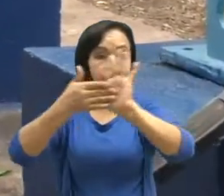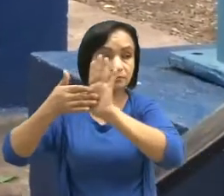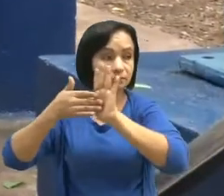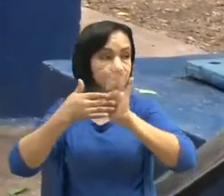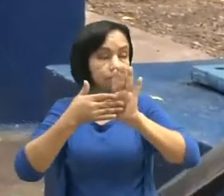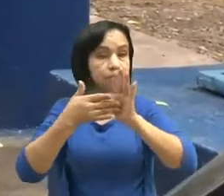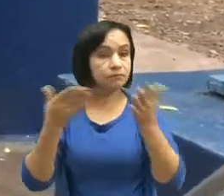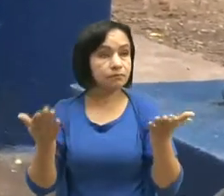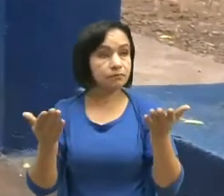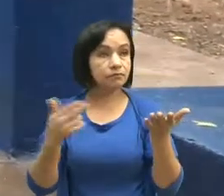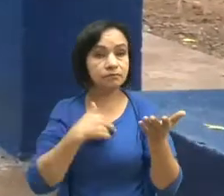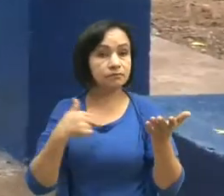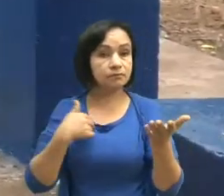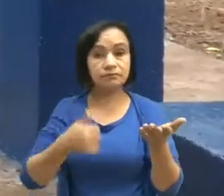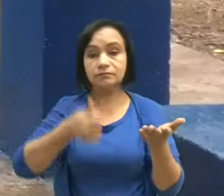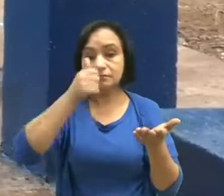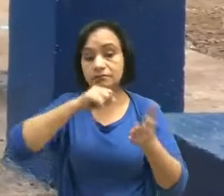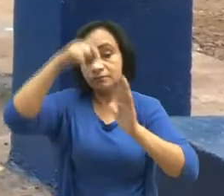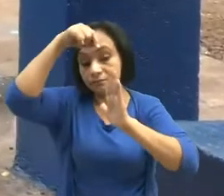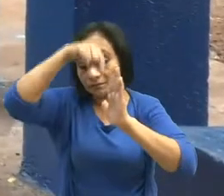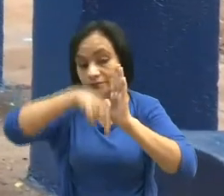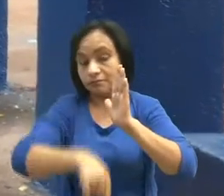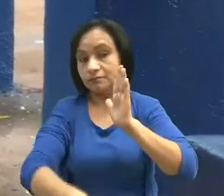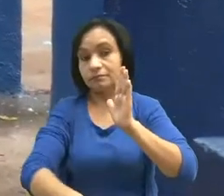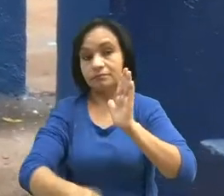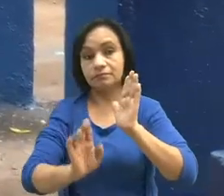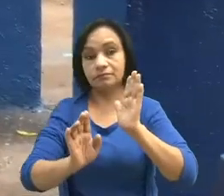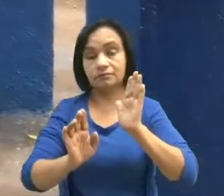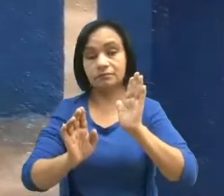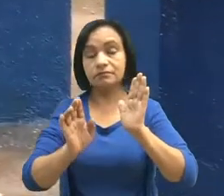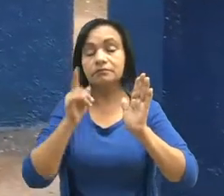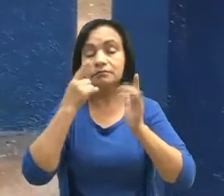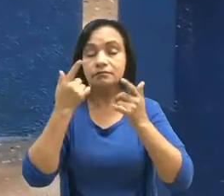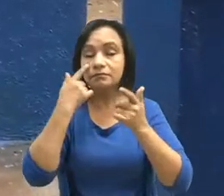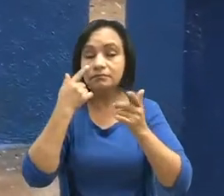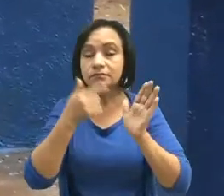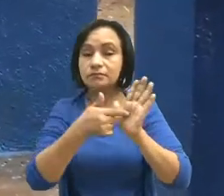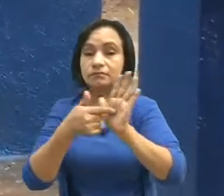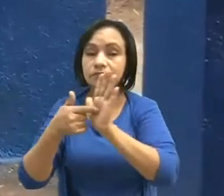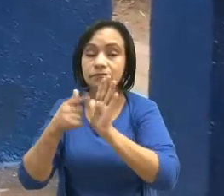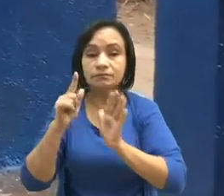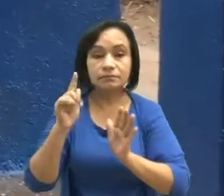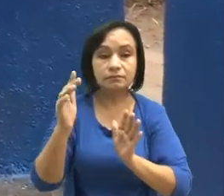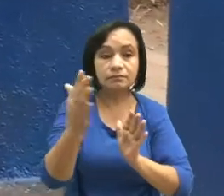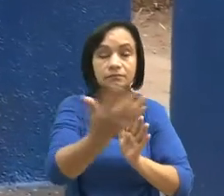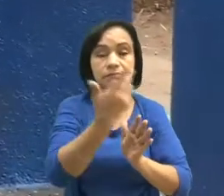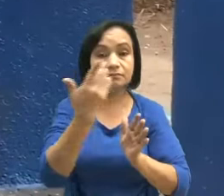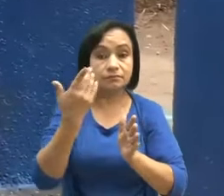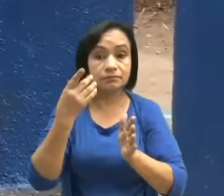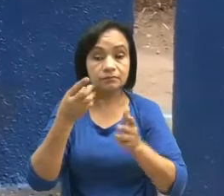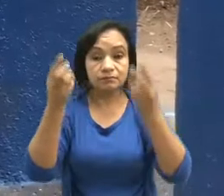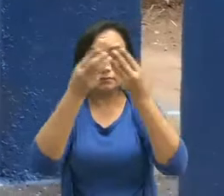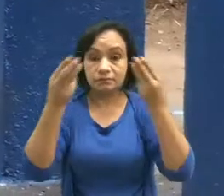modelos de agua subterránea. Es decir, ahorita estamos haciendo un modelaje ya con tecnología muy avanzada